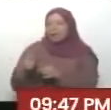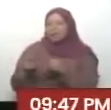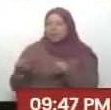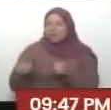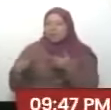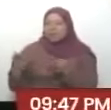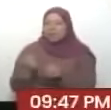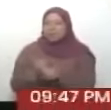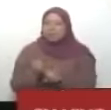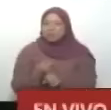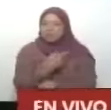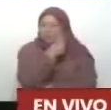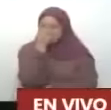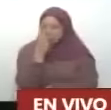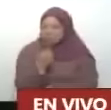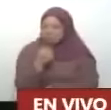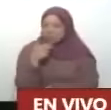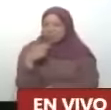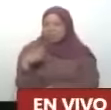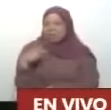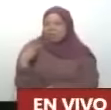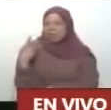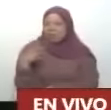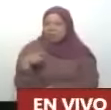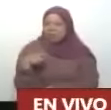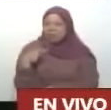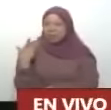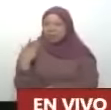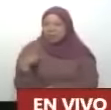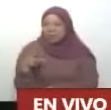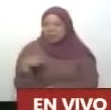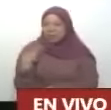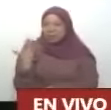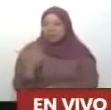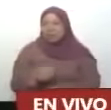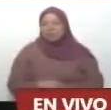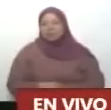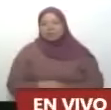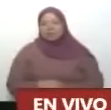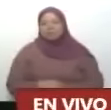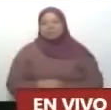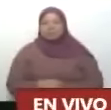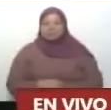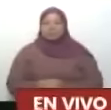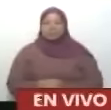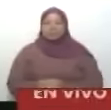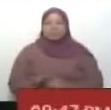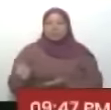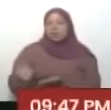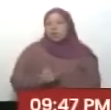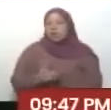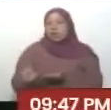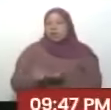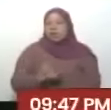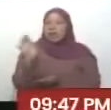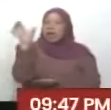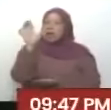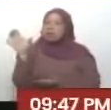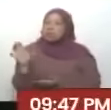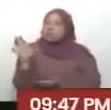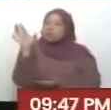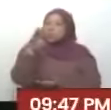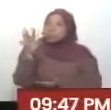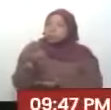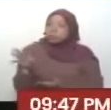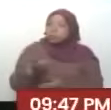Cuando usted quiera, presidente. ¿Ah? Y de regalo, claro que sí. La verdad es que fue extraordinario los conciertos de canto por el Esequibo, por todo